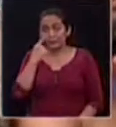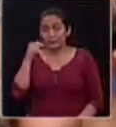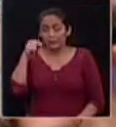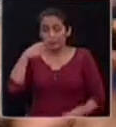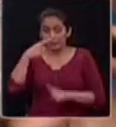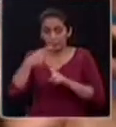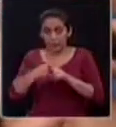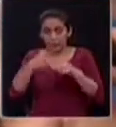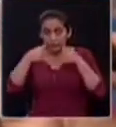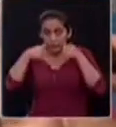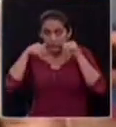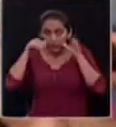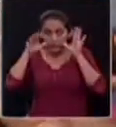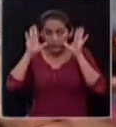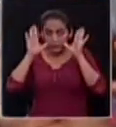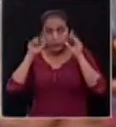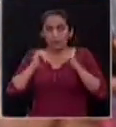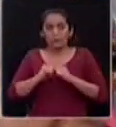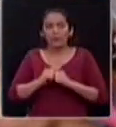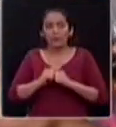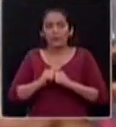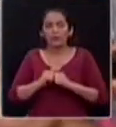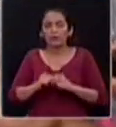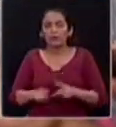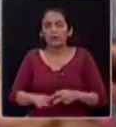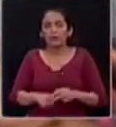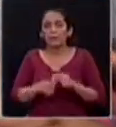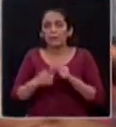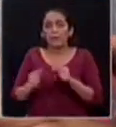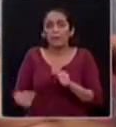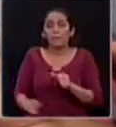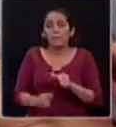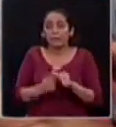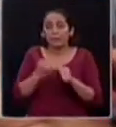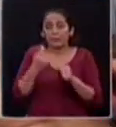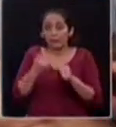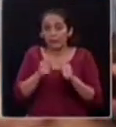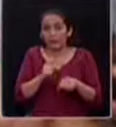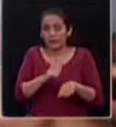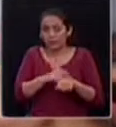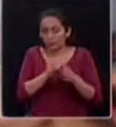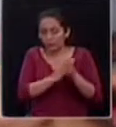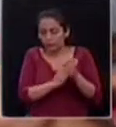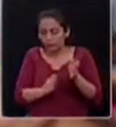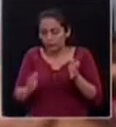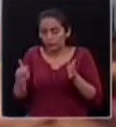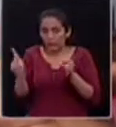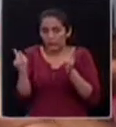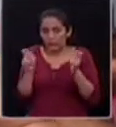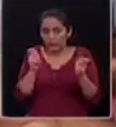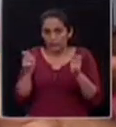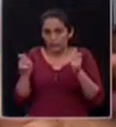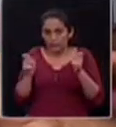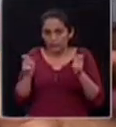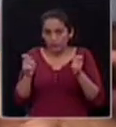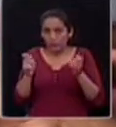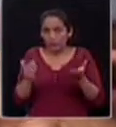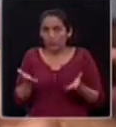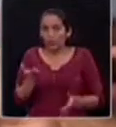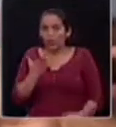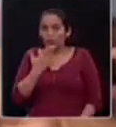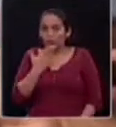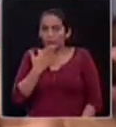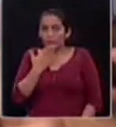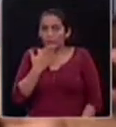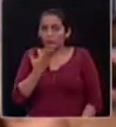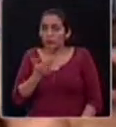año llegar a una primera fase de control para ya implementar los permisos de operación a través de la